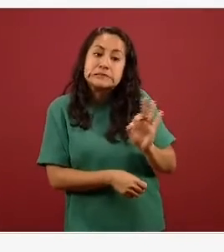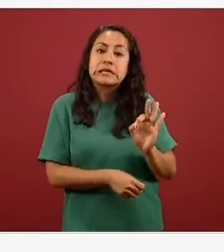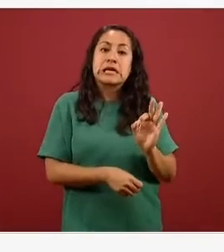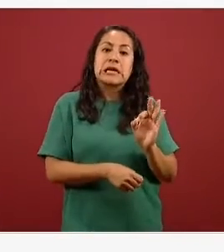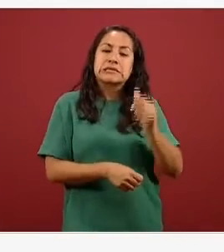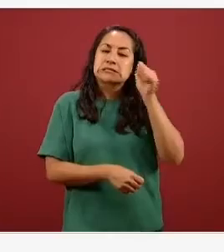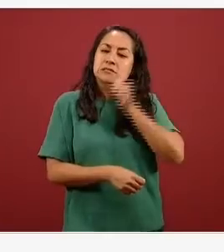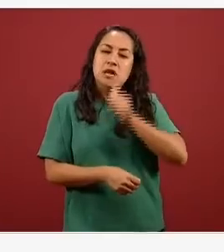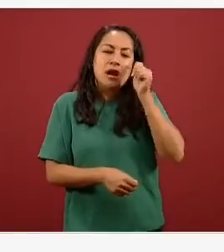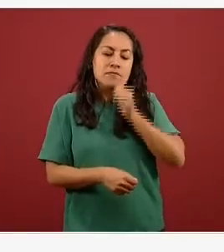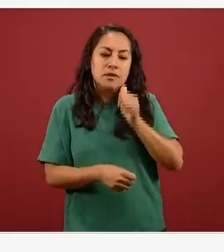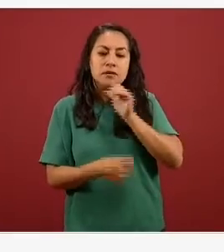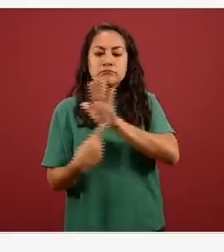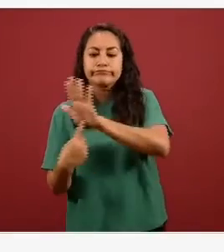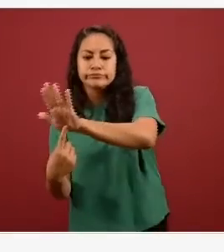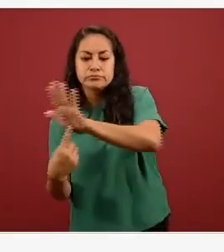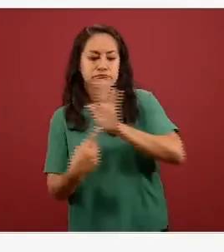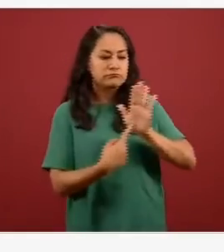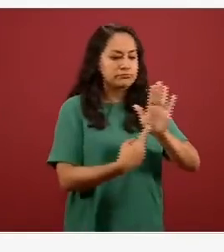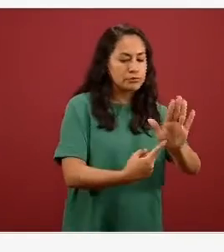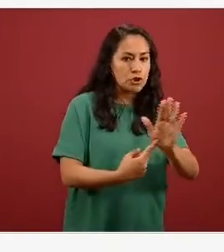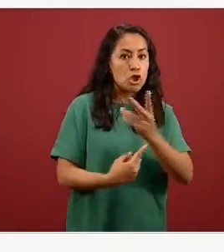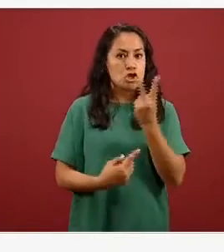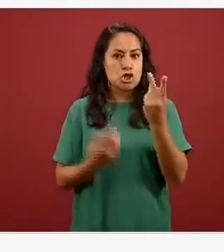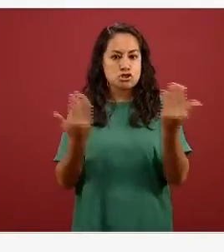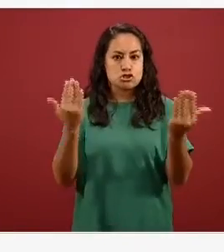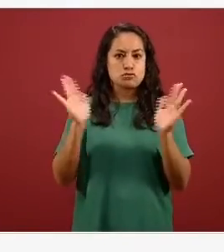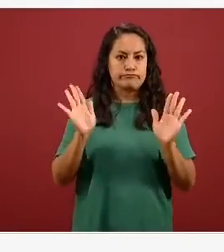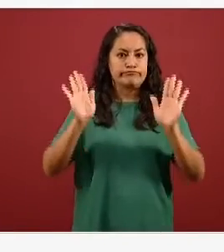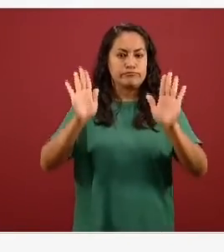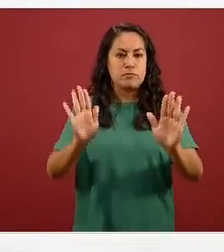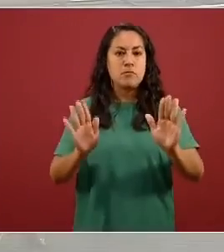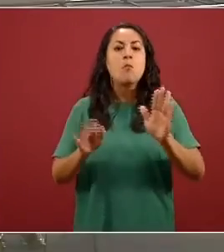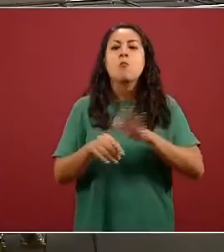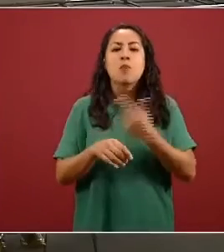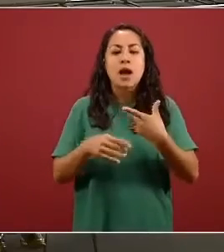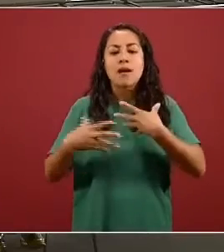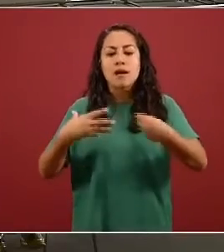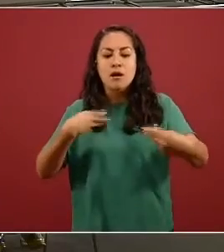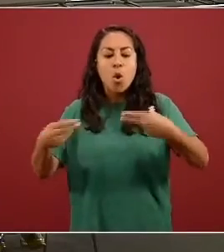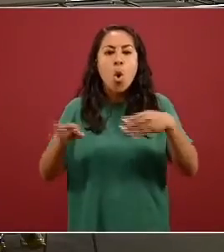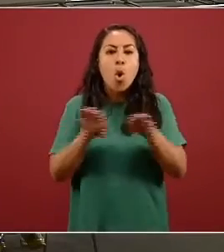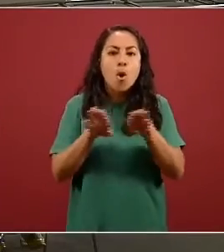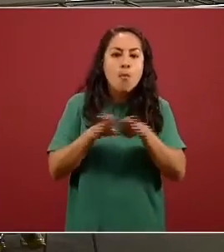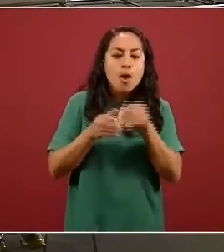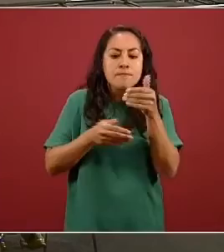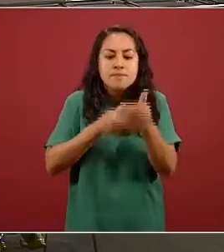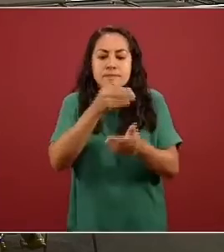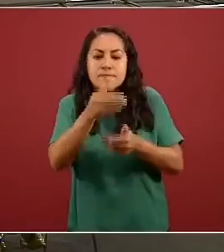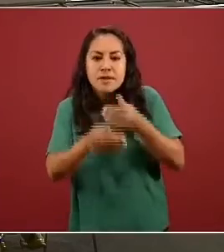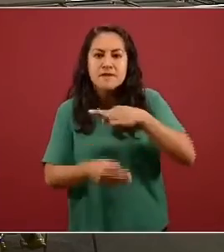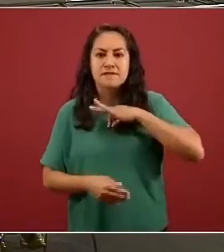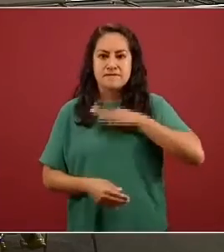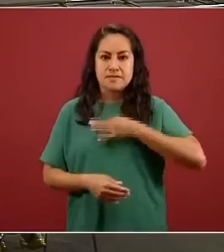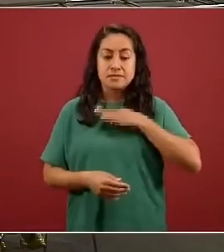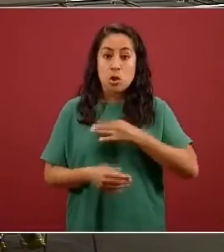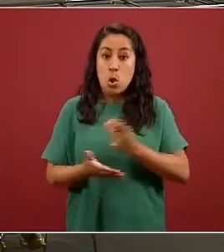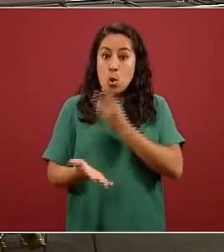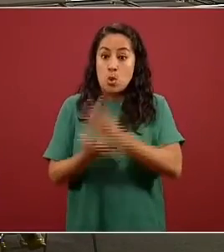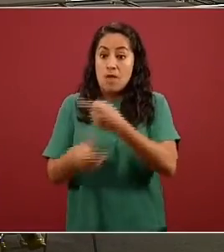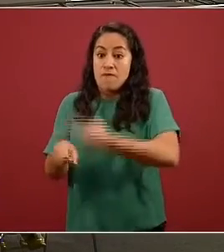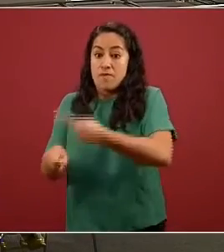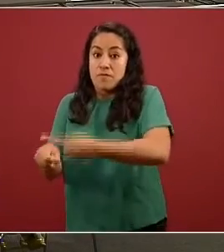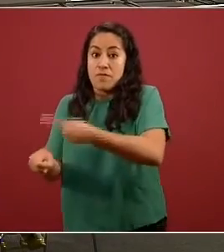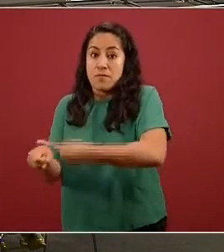comportando la epidemia en México. Entonces, si viéramos solo los casos que están en las barras rojas, parecería que hay